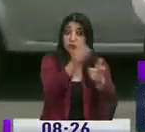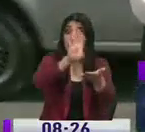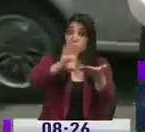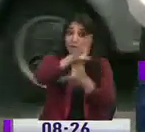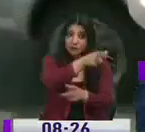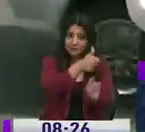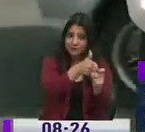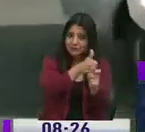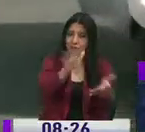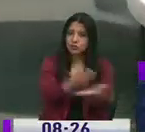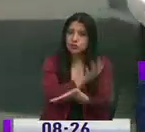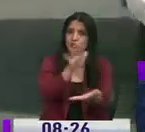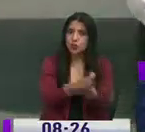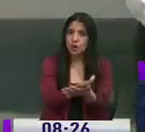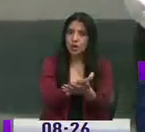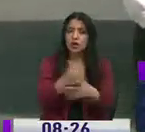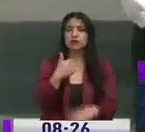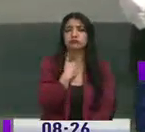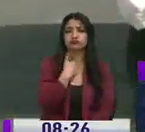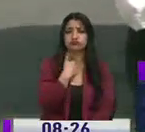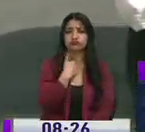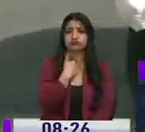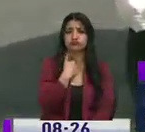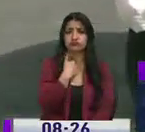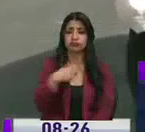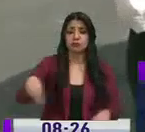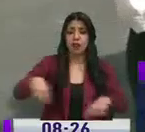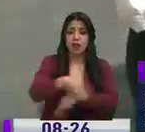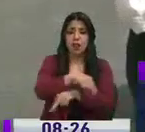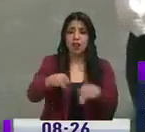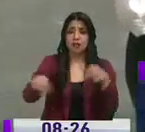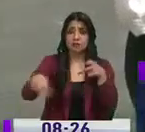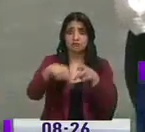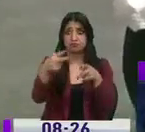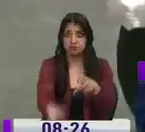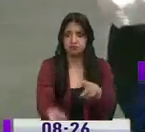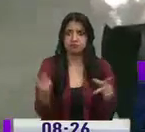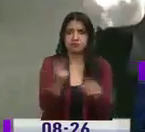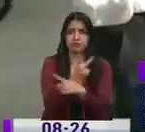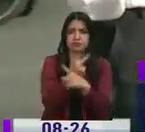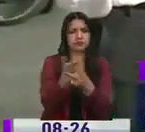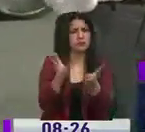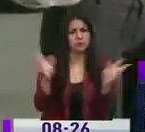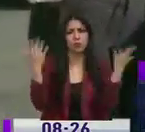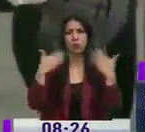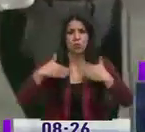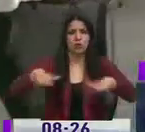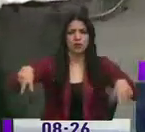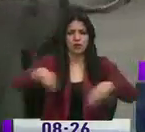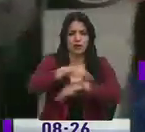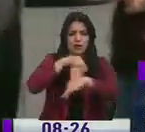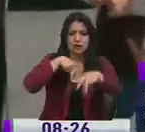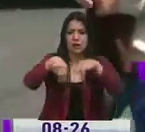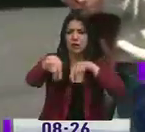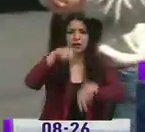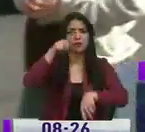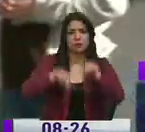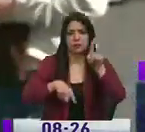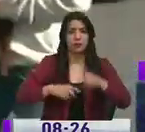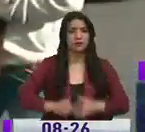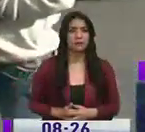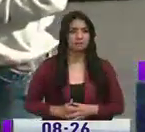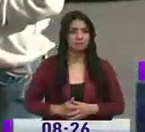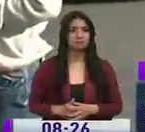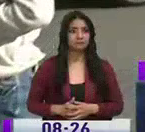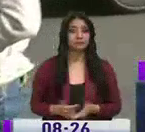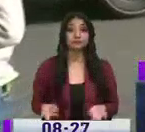escuelita acá abajo, se llama Nuestra Señora del Cisne, y es muy peligroso para ellos y para todo transeúnte que pasa por aquí, pues poder cruzar esta calle.